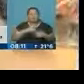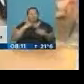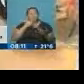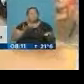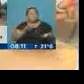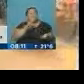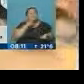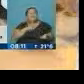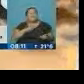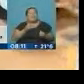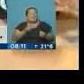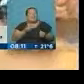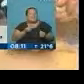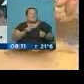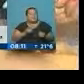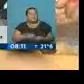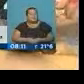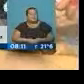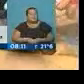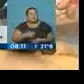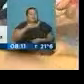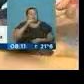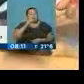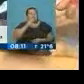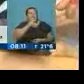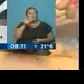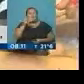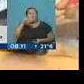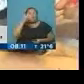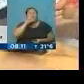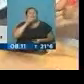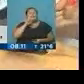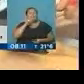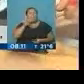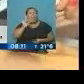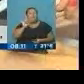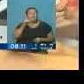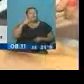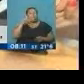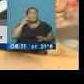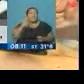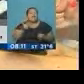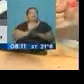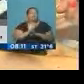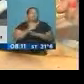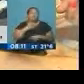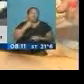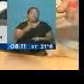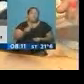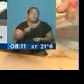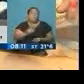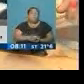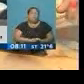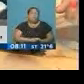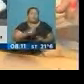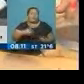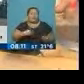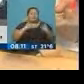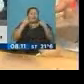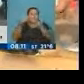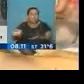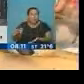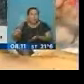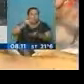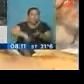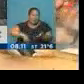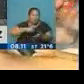firma. Defíname operatividad plena. Operatividad plena, quiero decir, con el traspaso de